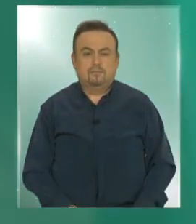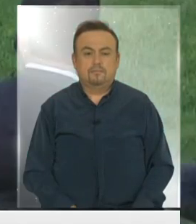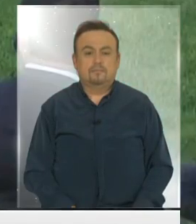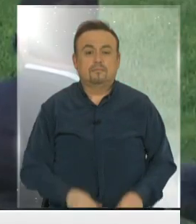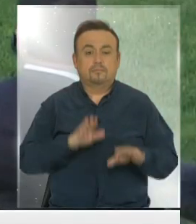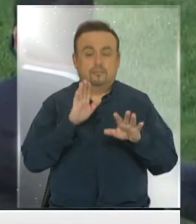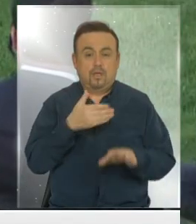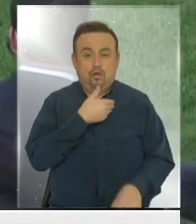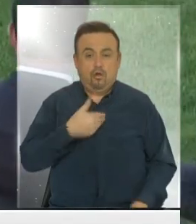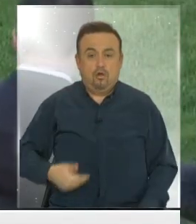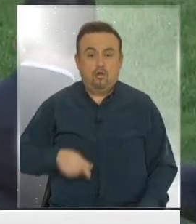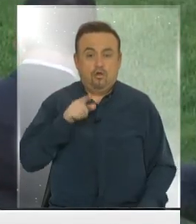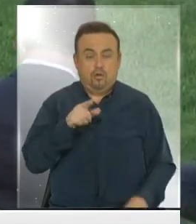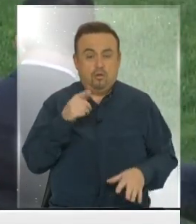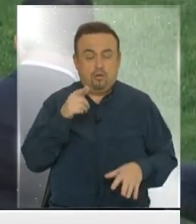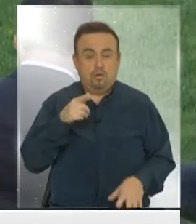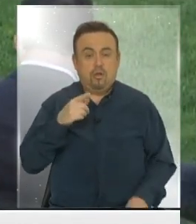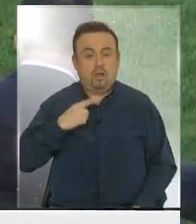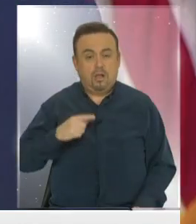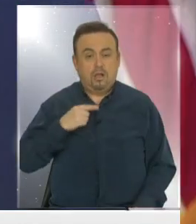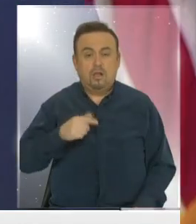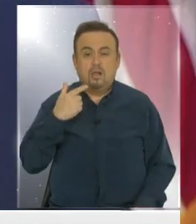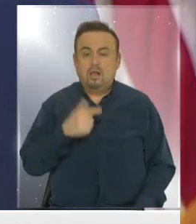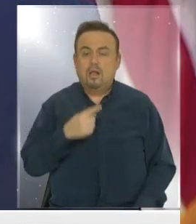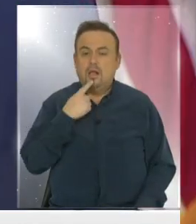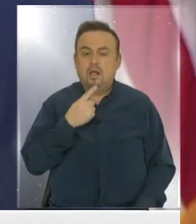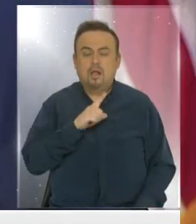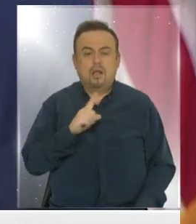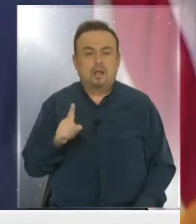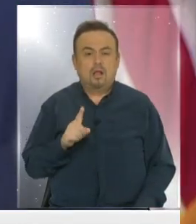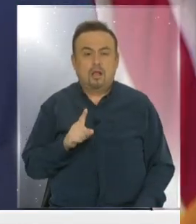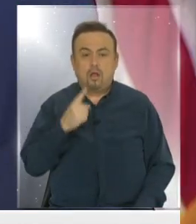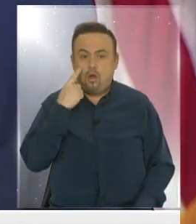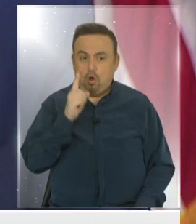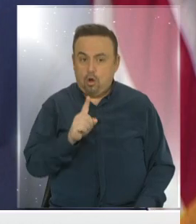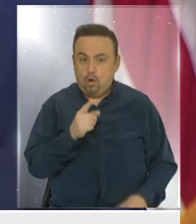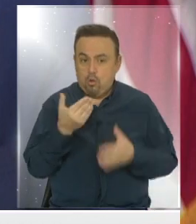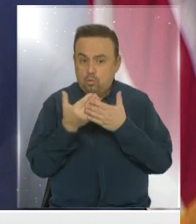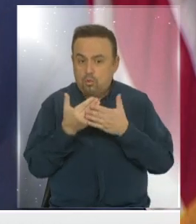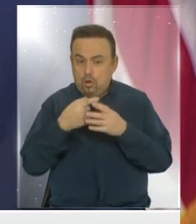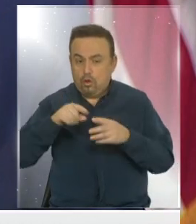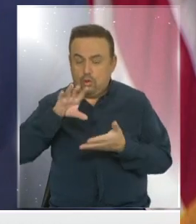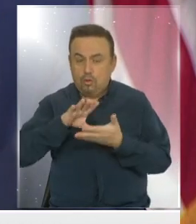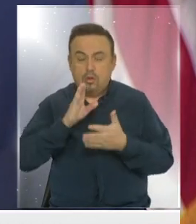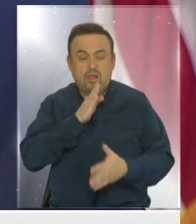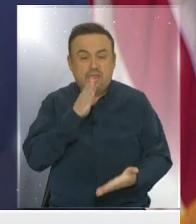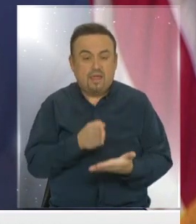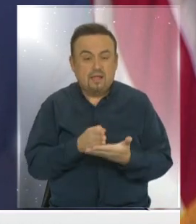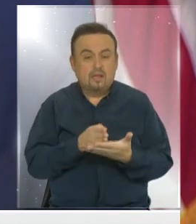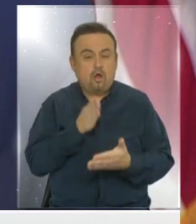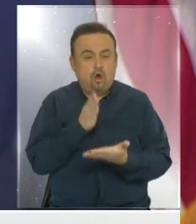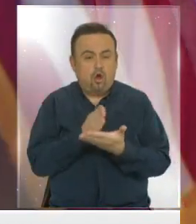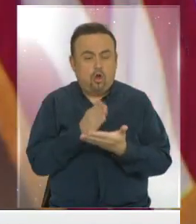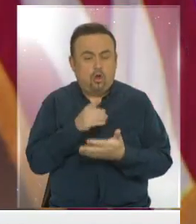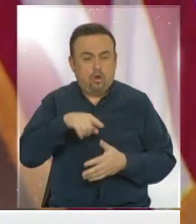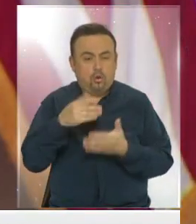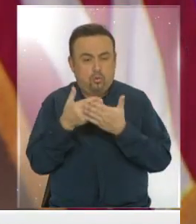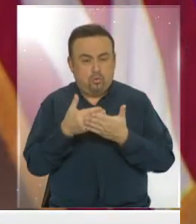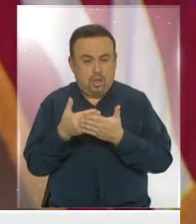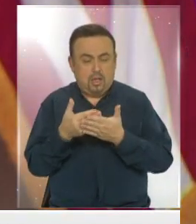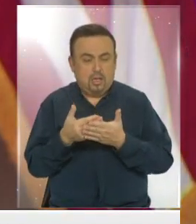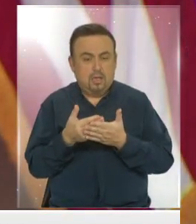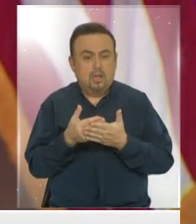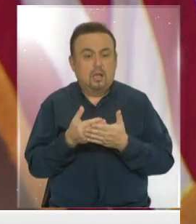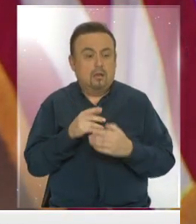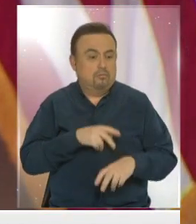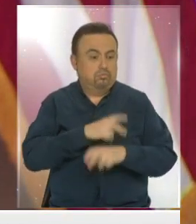Bueno, el gobierno de Estados Unidos dio marcha atrás, ojo los estudiantes extranjeros, en su decisión de obligar a los estudiantes que